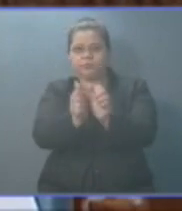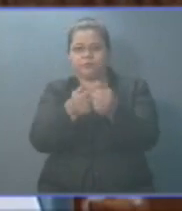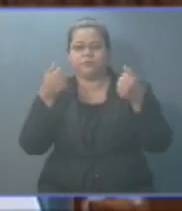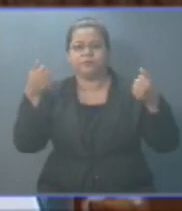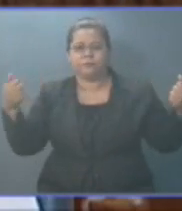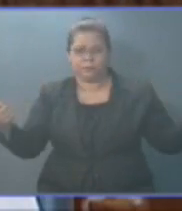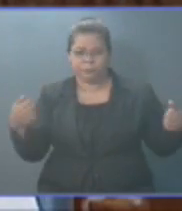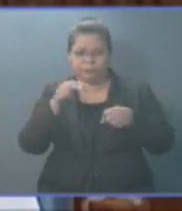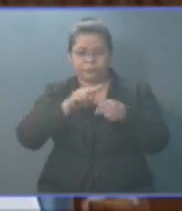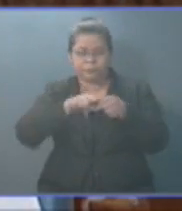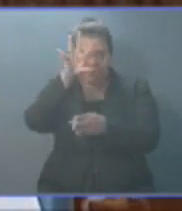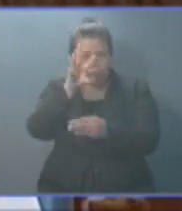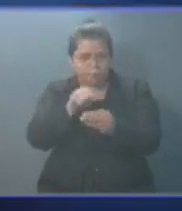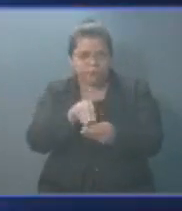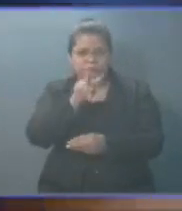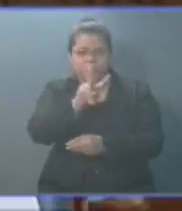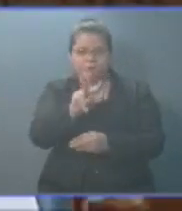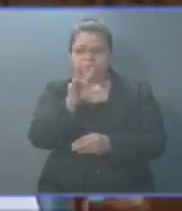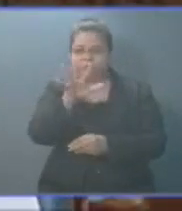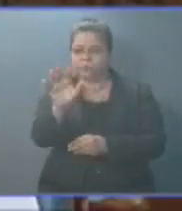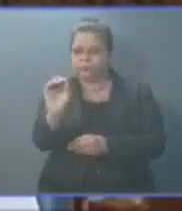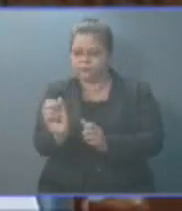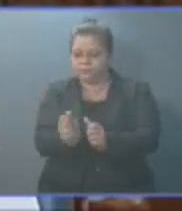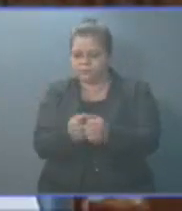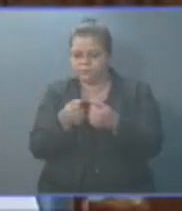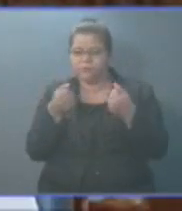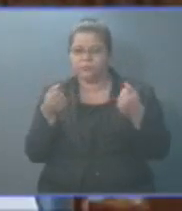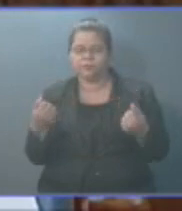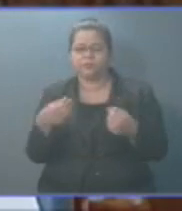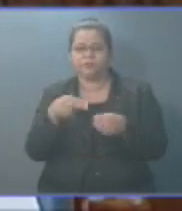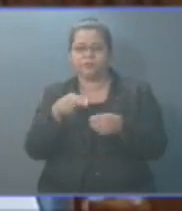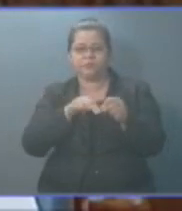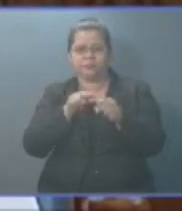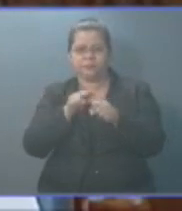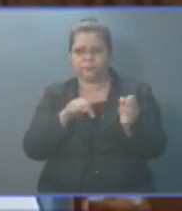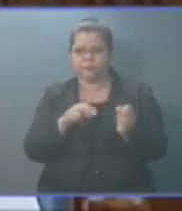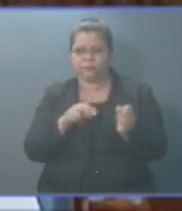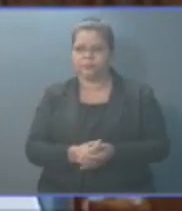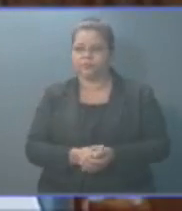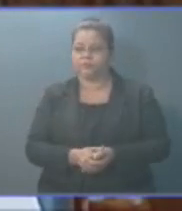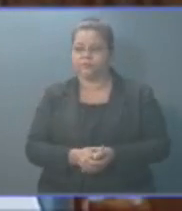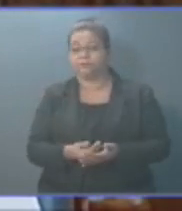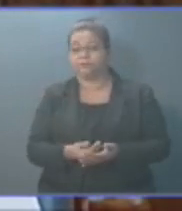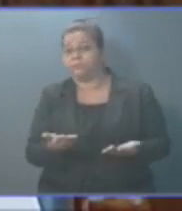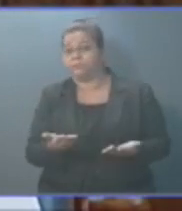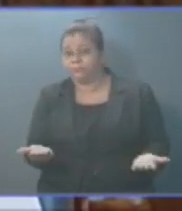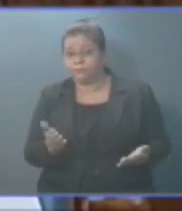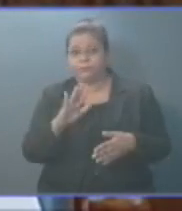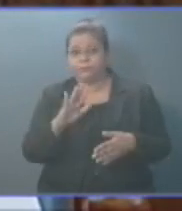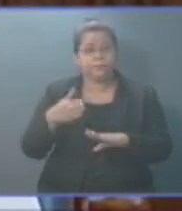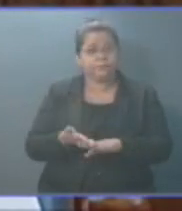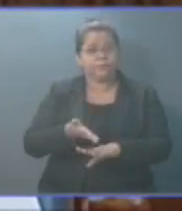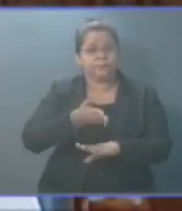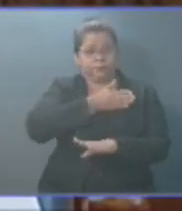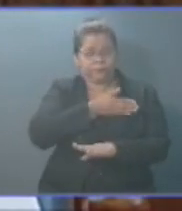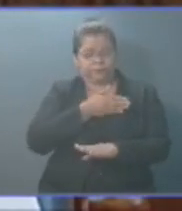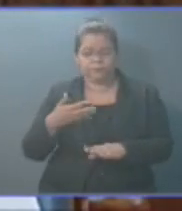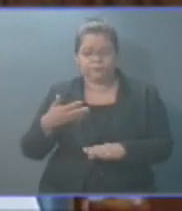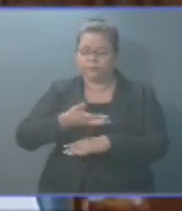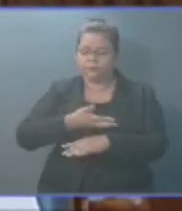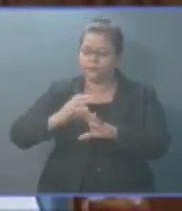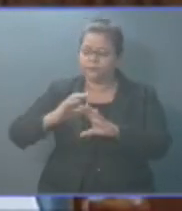dólares. Total, 250 millones de dólares. No obstante lo anterior, la suscrita